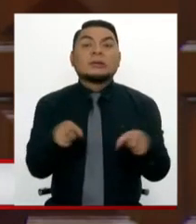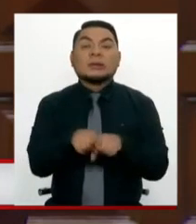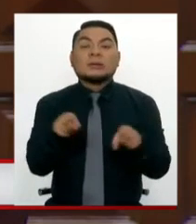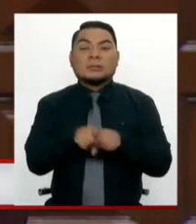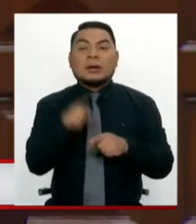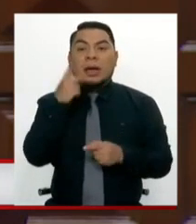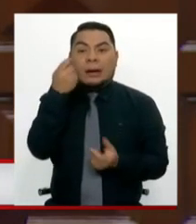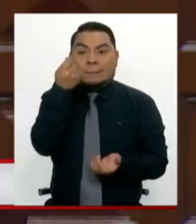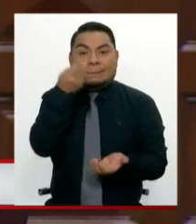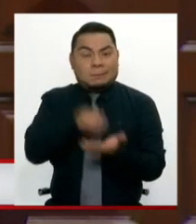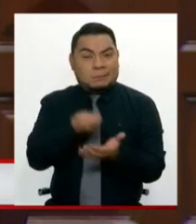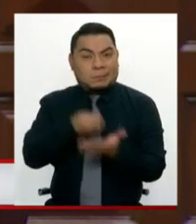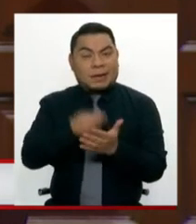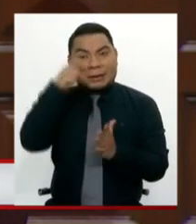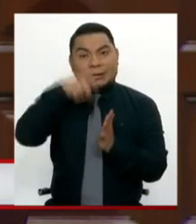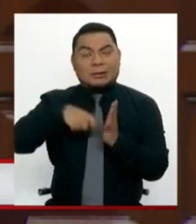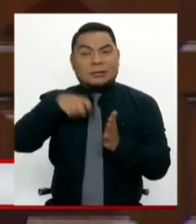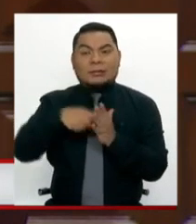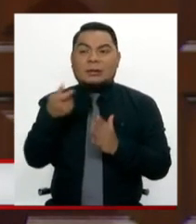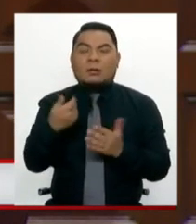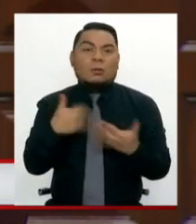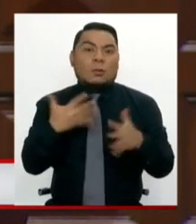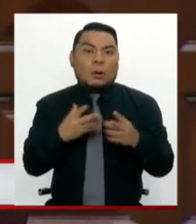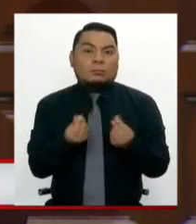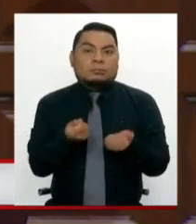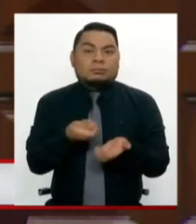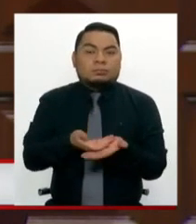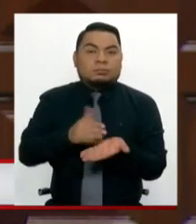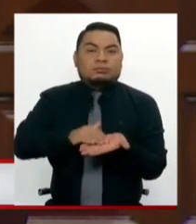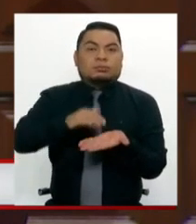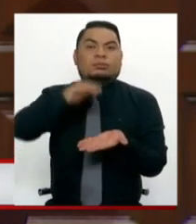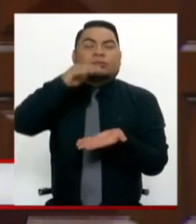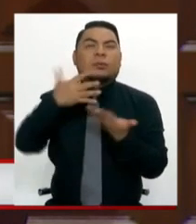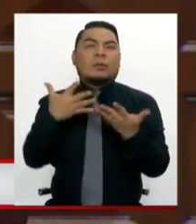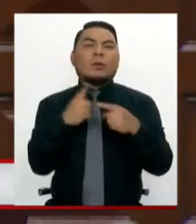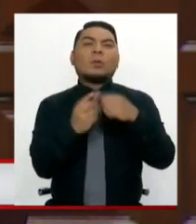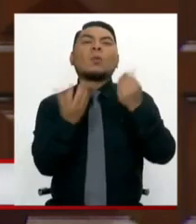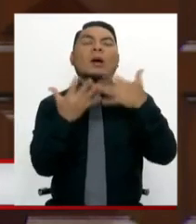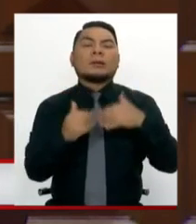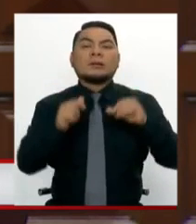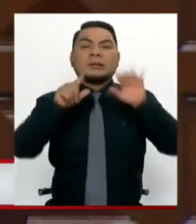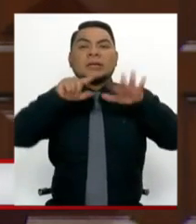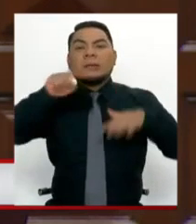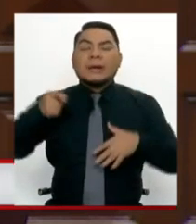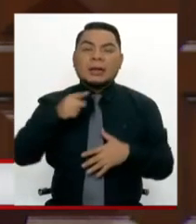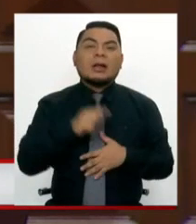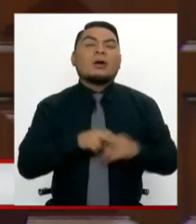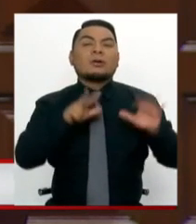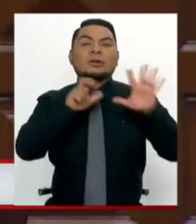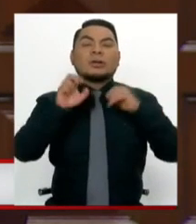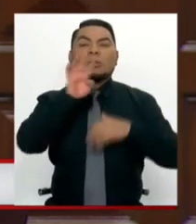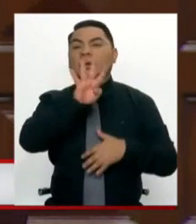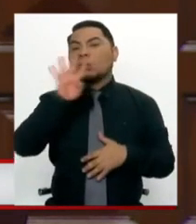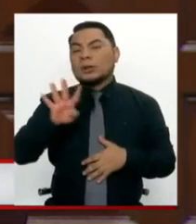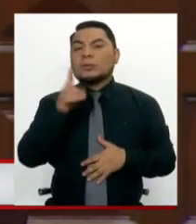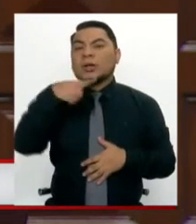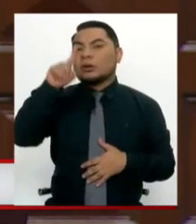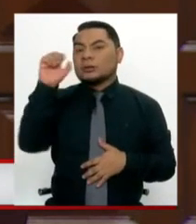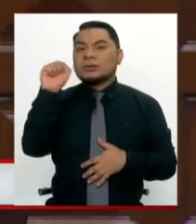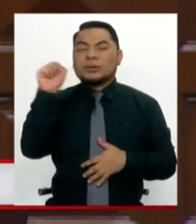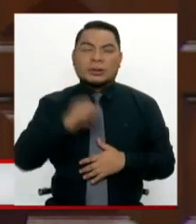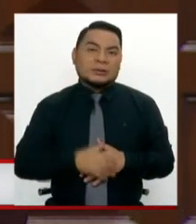canon minero registró un récord histórico, sumando más de 7.844 millones de